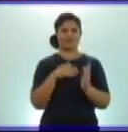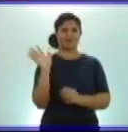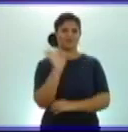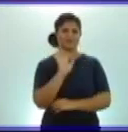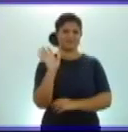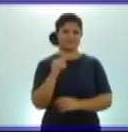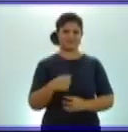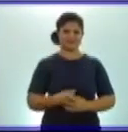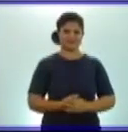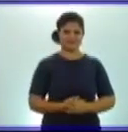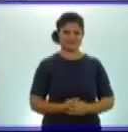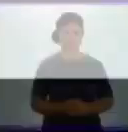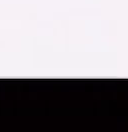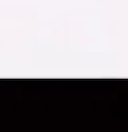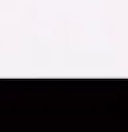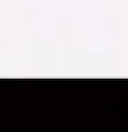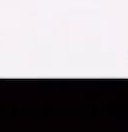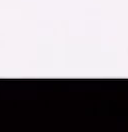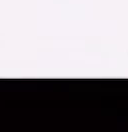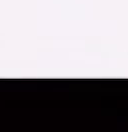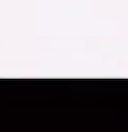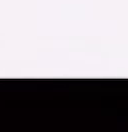¡Gracias!